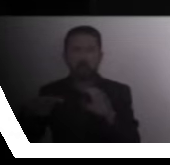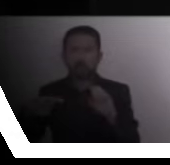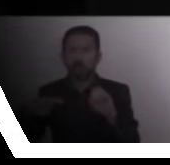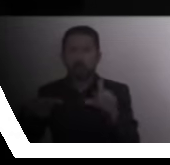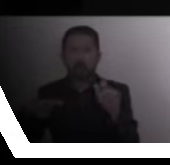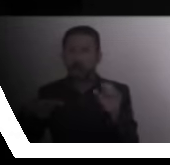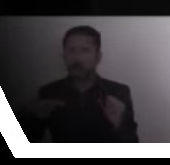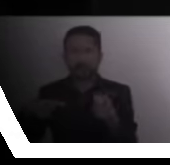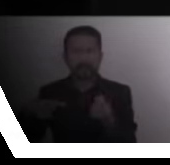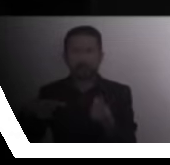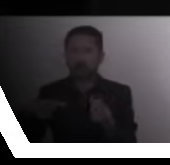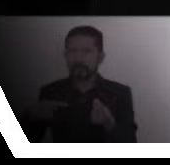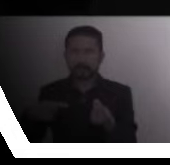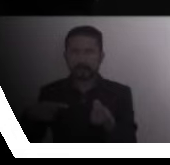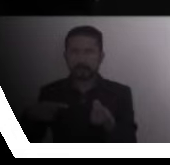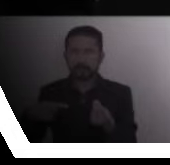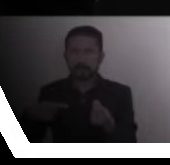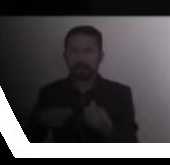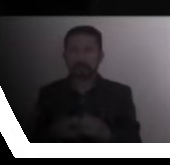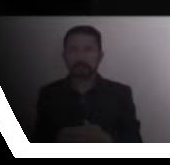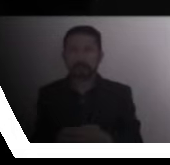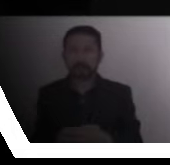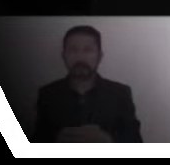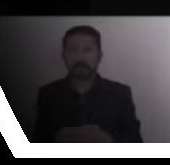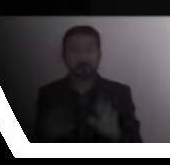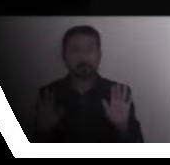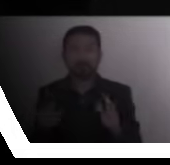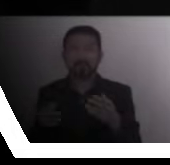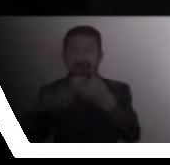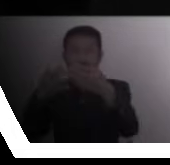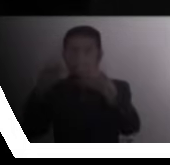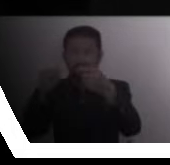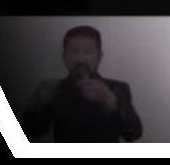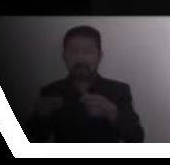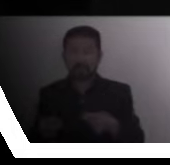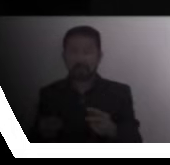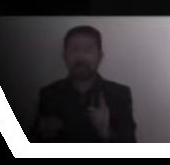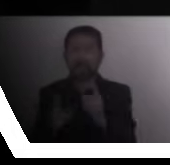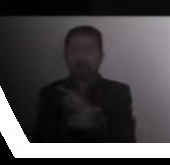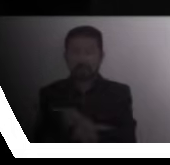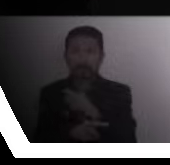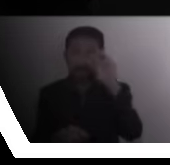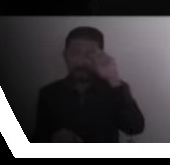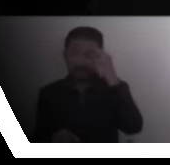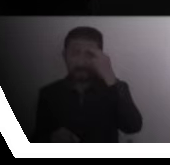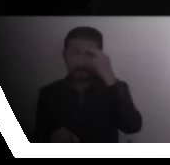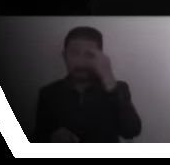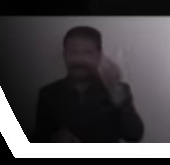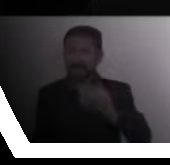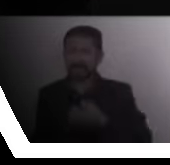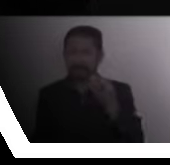recursos eh para para ello y pues cualquier modificación que se hagan el presupuesto es porque es estrictamente